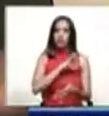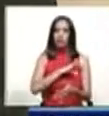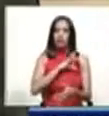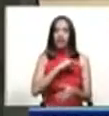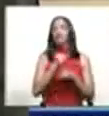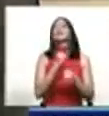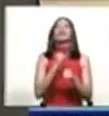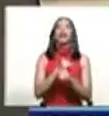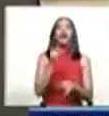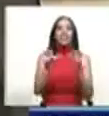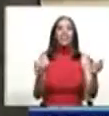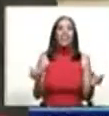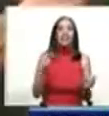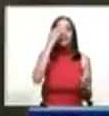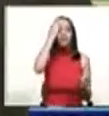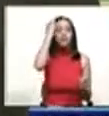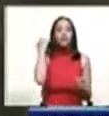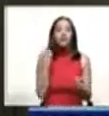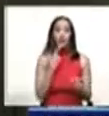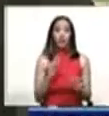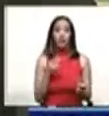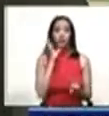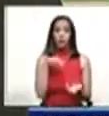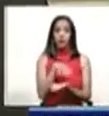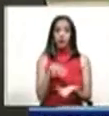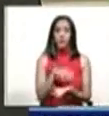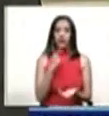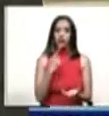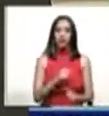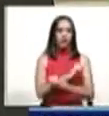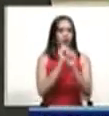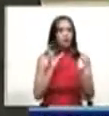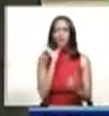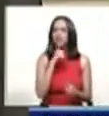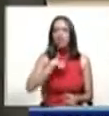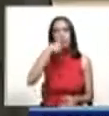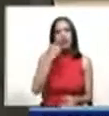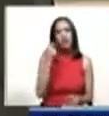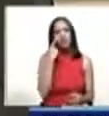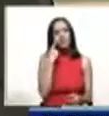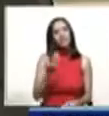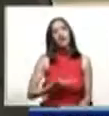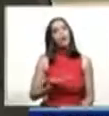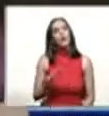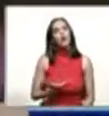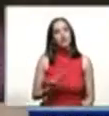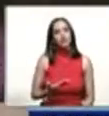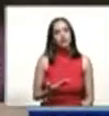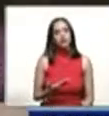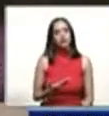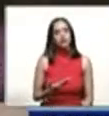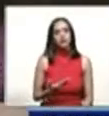gente lo maneje y que lo diga sin problema, que lo diga claramente, que no le dé pena. Mire, ¿saben qué es importante? Y esto es